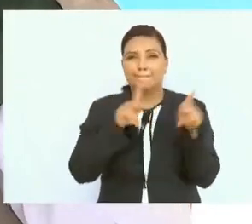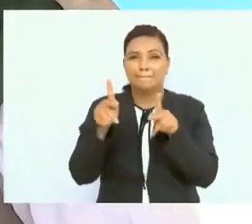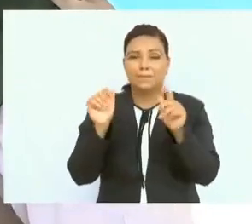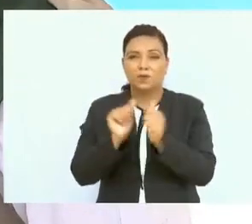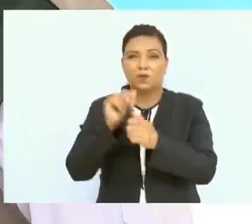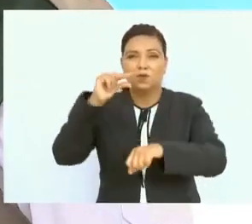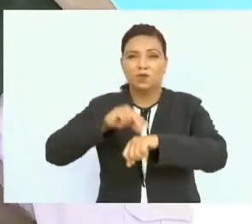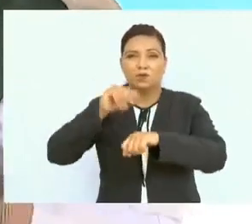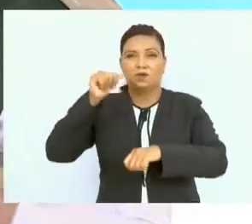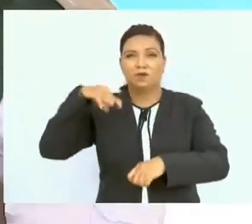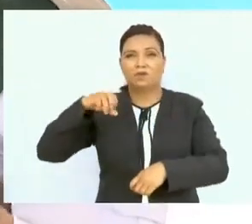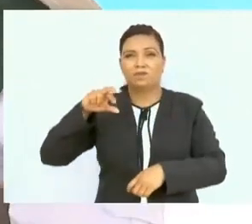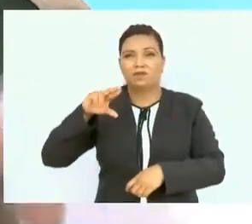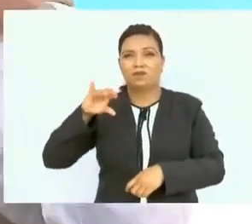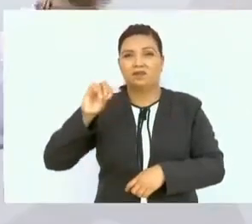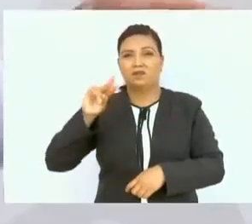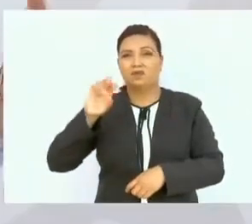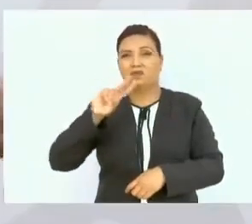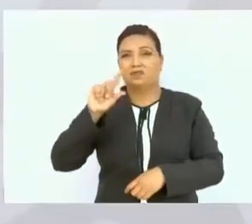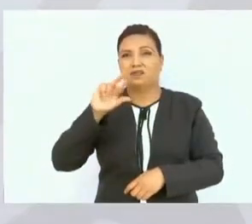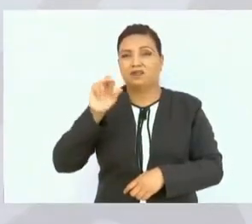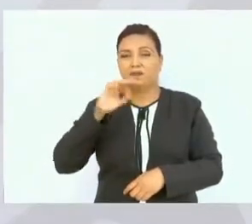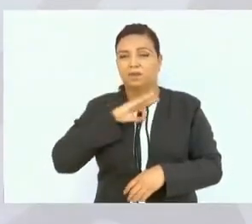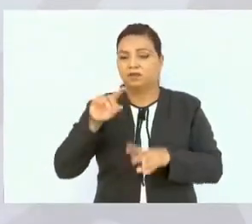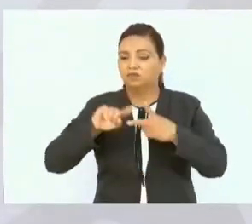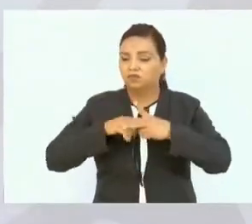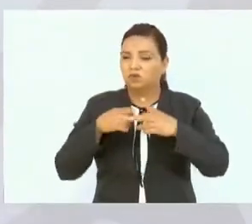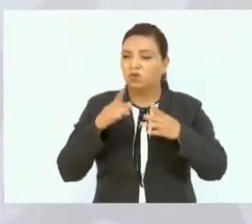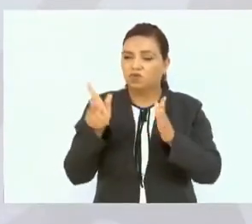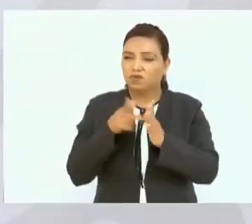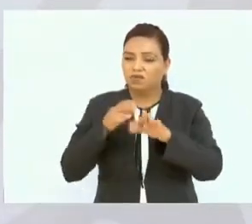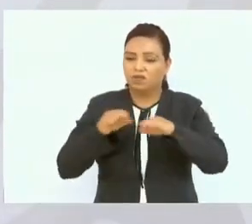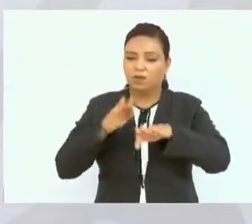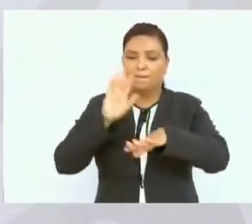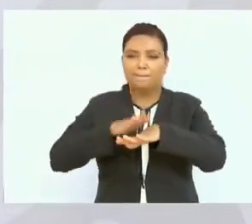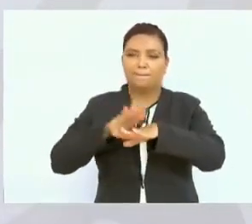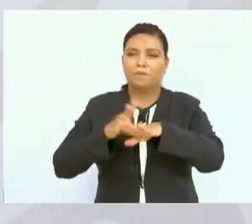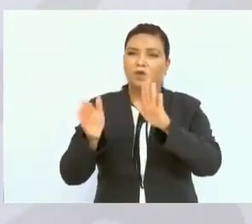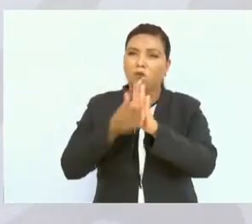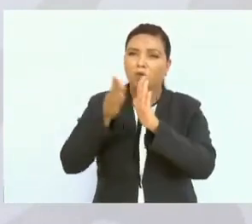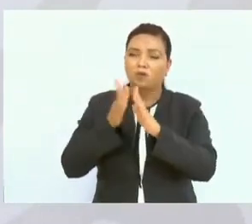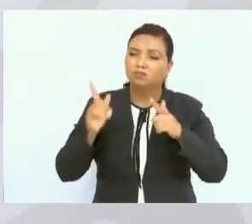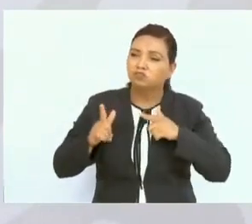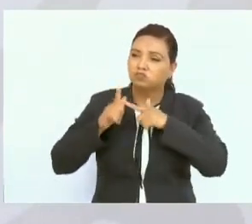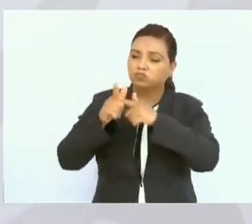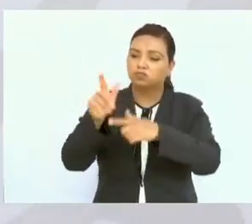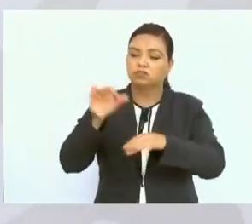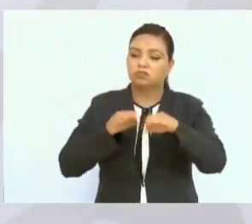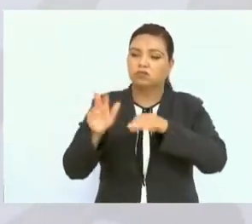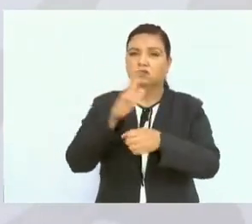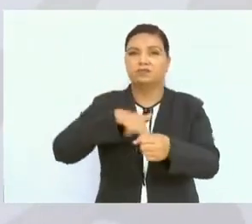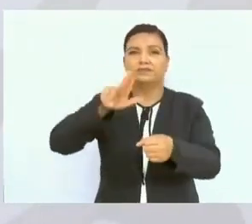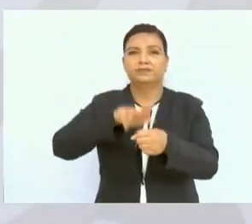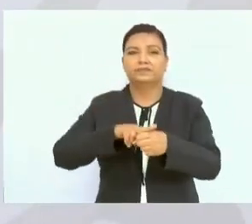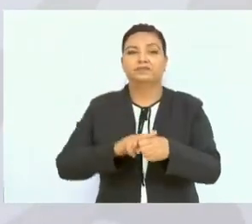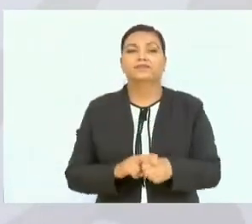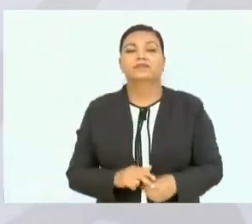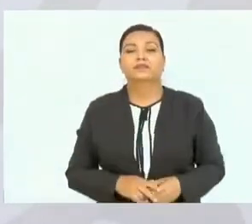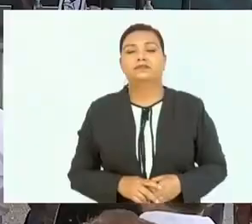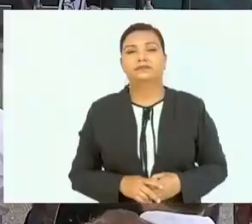gobernador Américo Villarreal para empezar a hacer los trabajos de reforzamiento y echar a andar ese hospital. Y